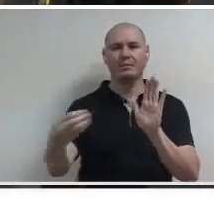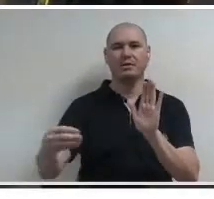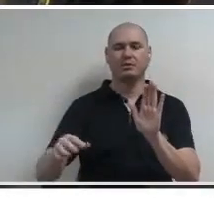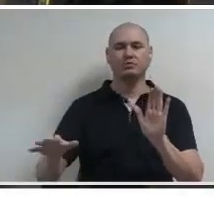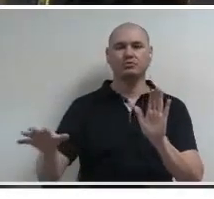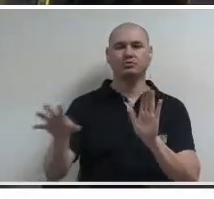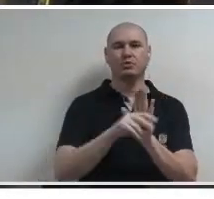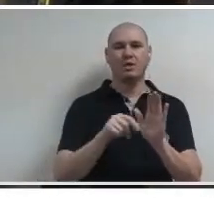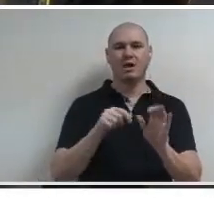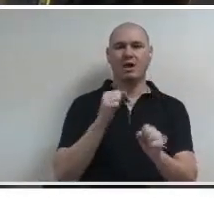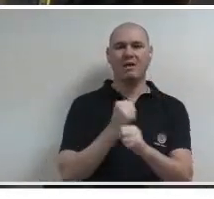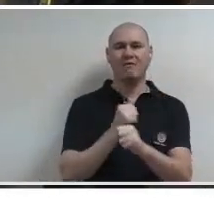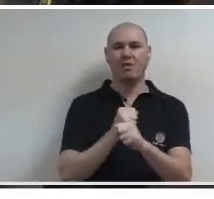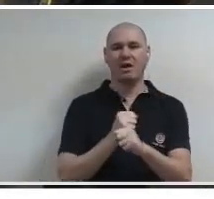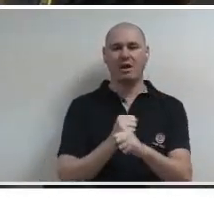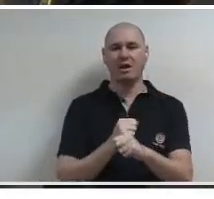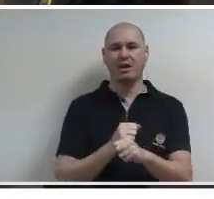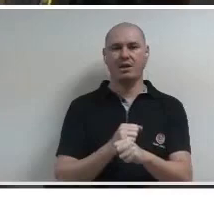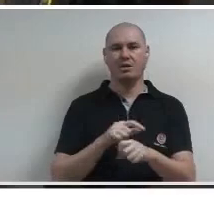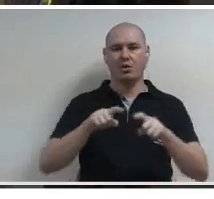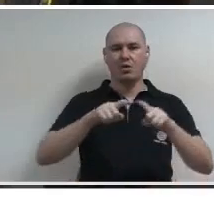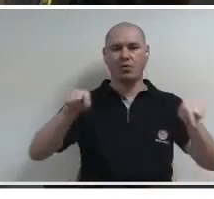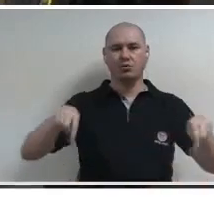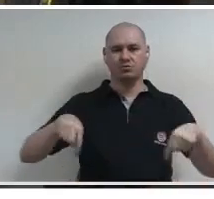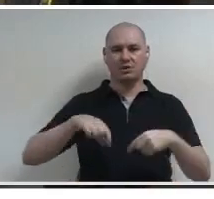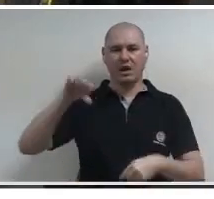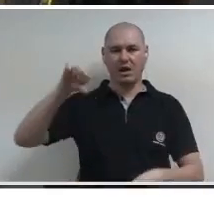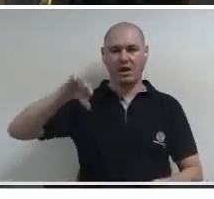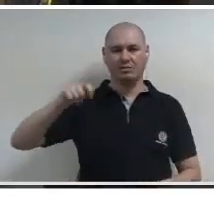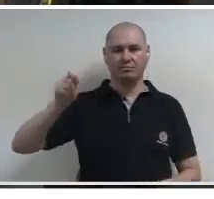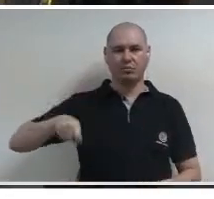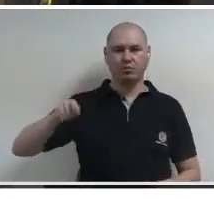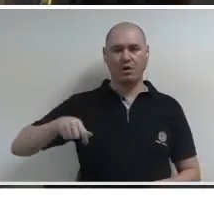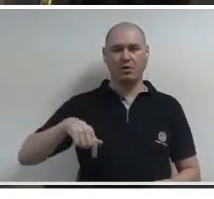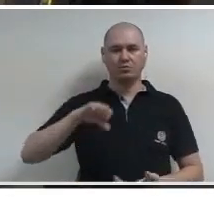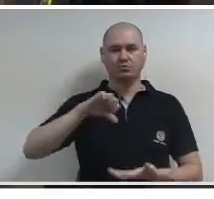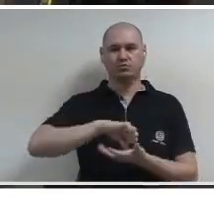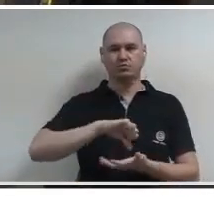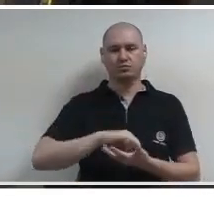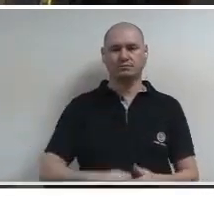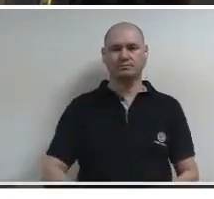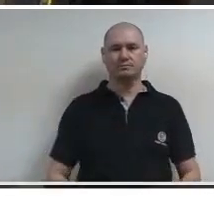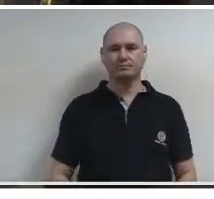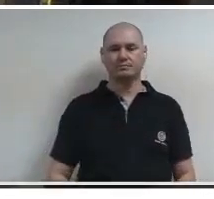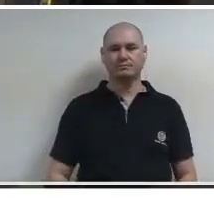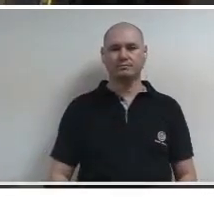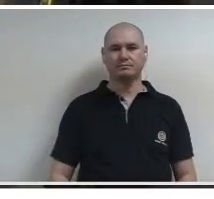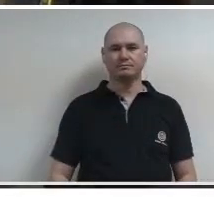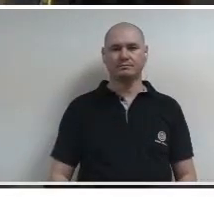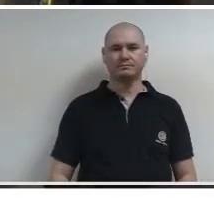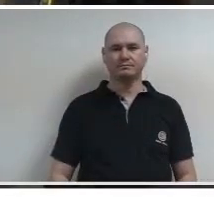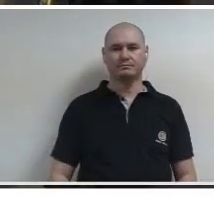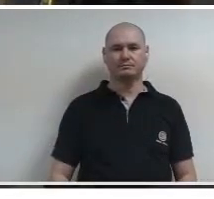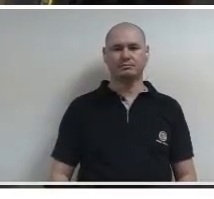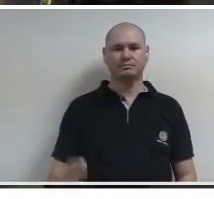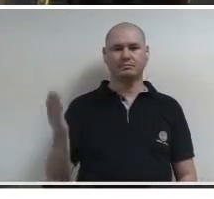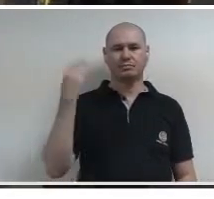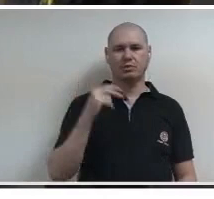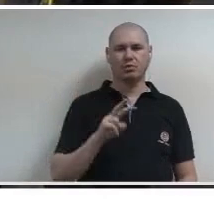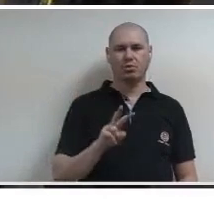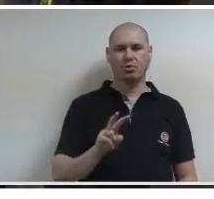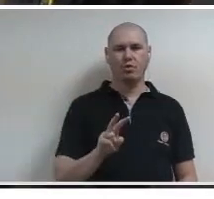y pe tembia popeva y que tomé oye Mozambique oficina laboral cuera jare para Guadupe.